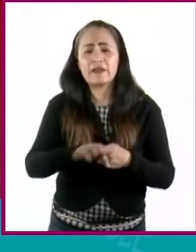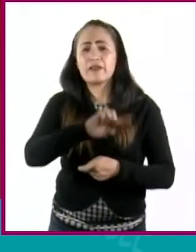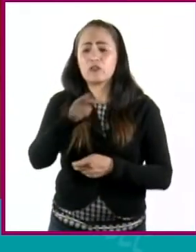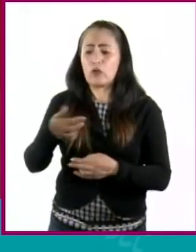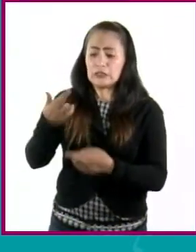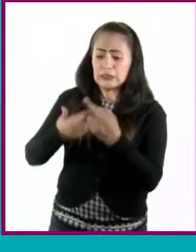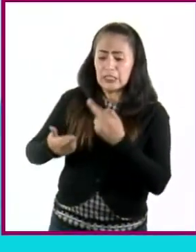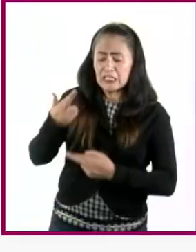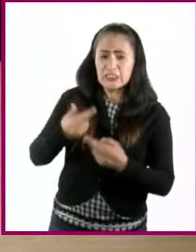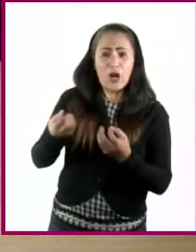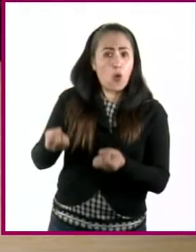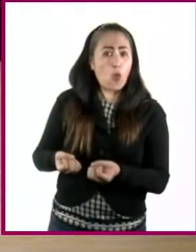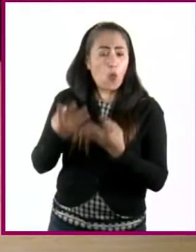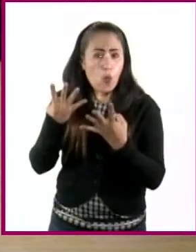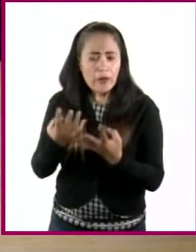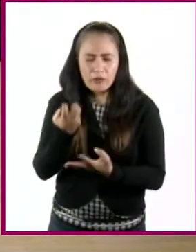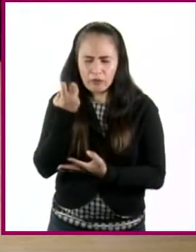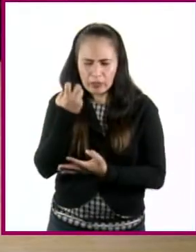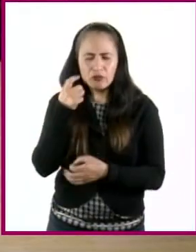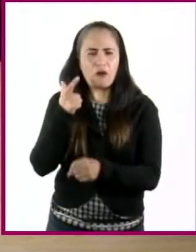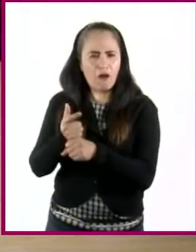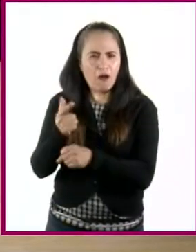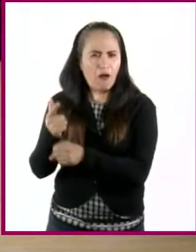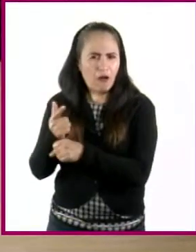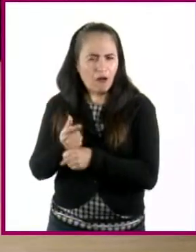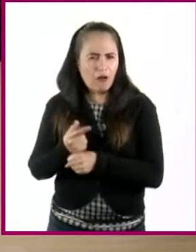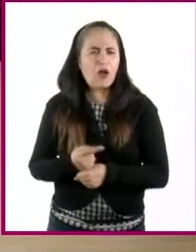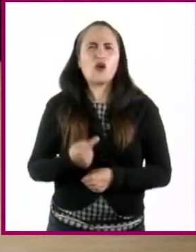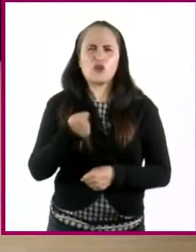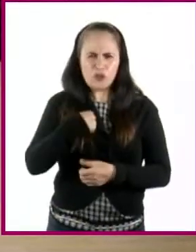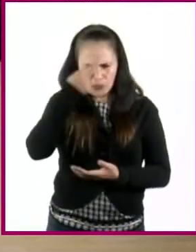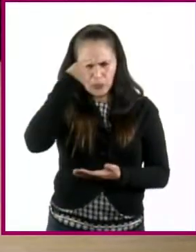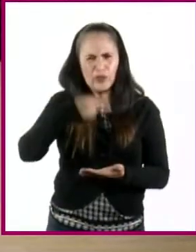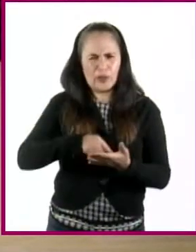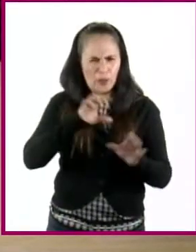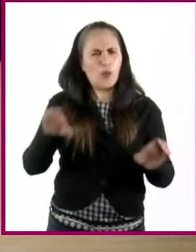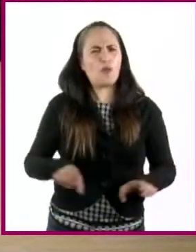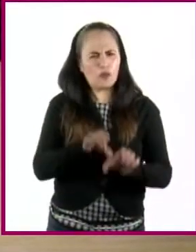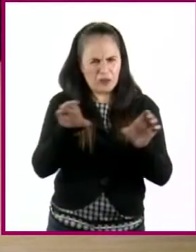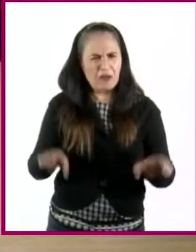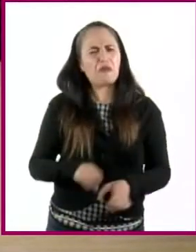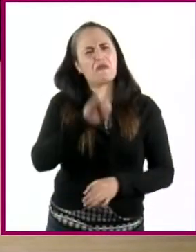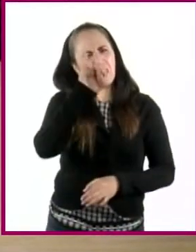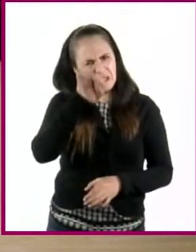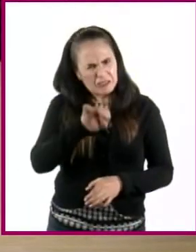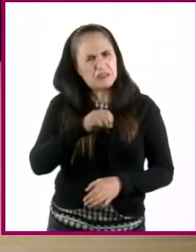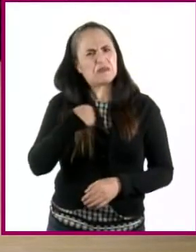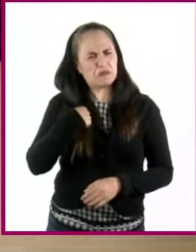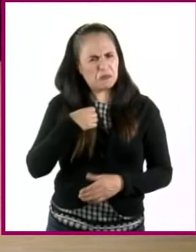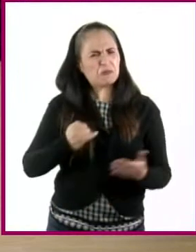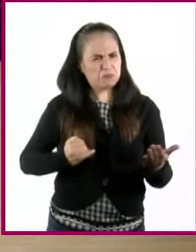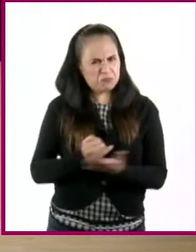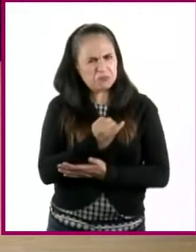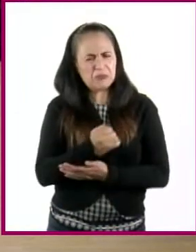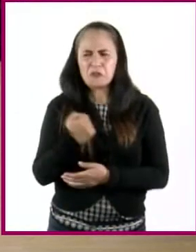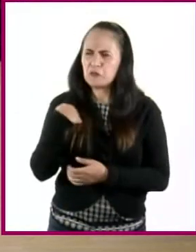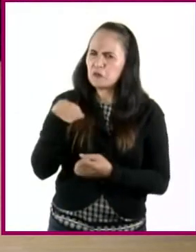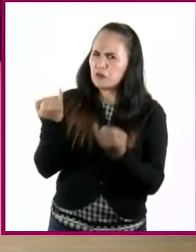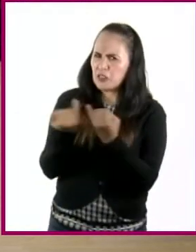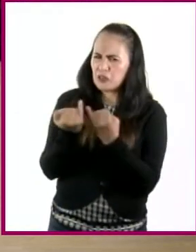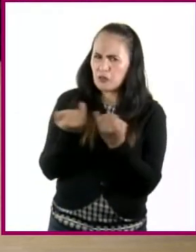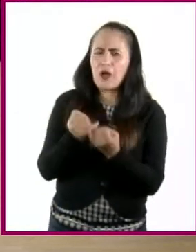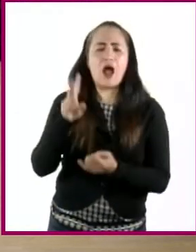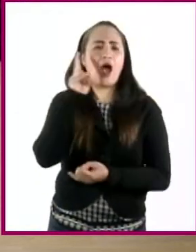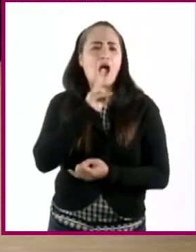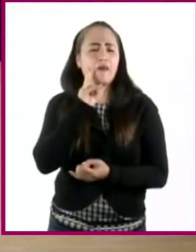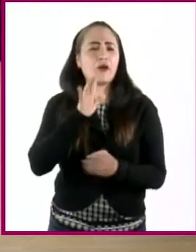institución. Pues creo que sí me voy a animar a comprar la computadora, ¿eh? ¿Y tú? Pues creo que yo también. Hay que investigar qué crédito